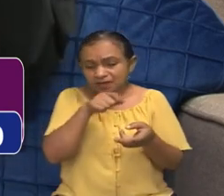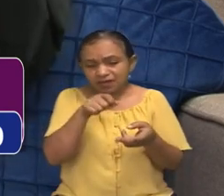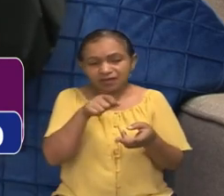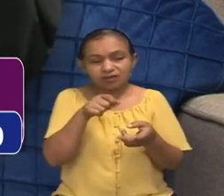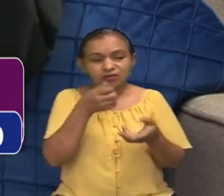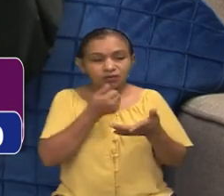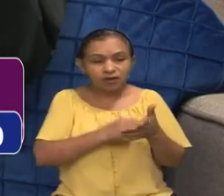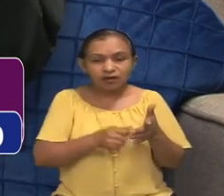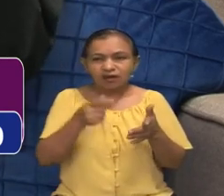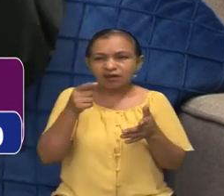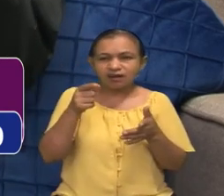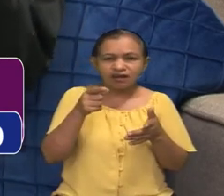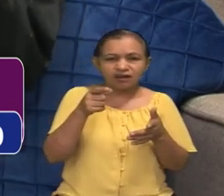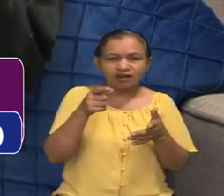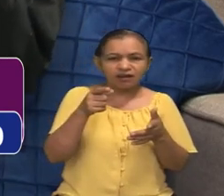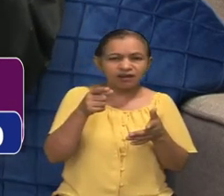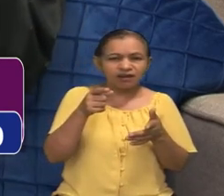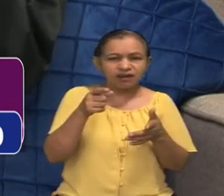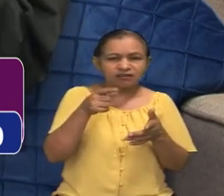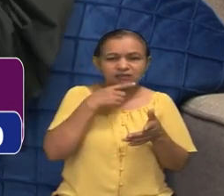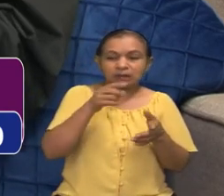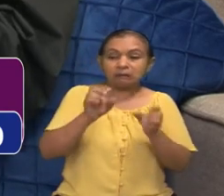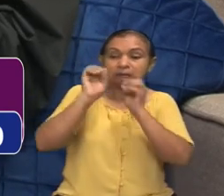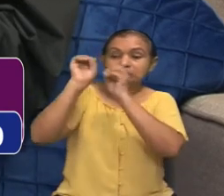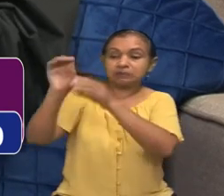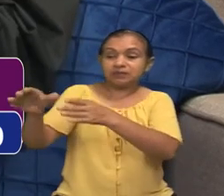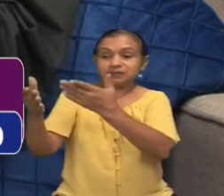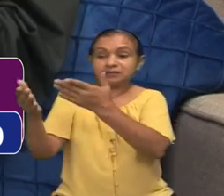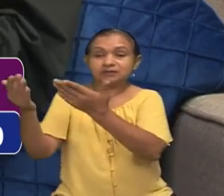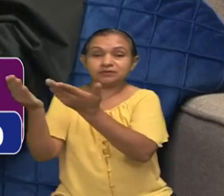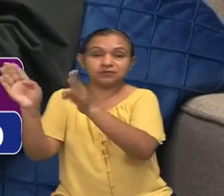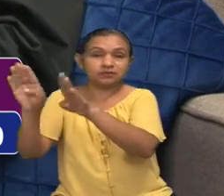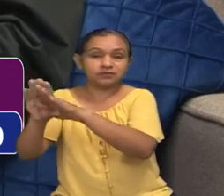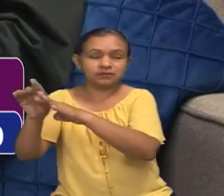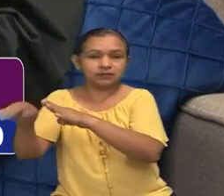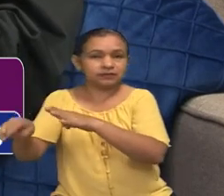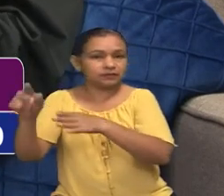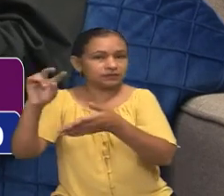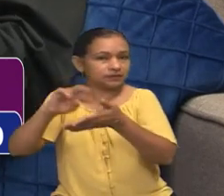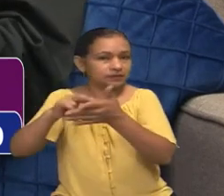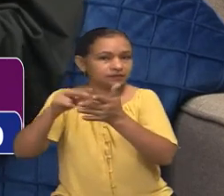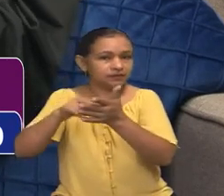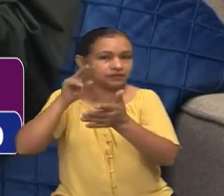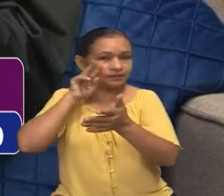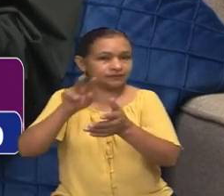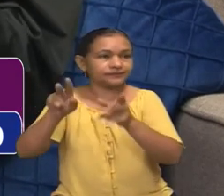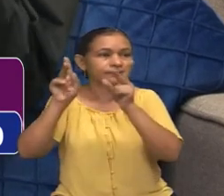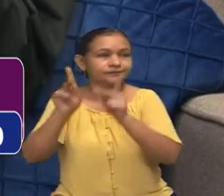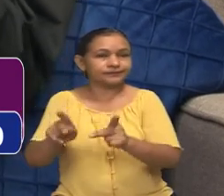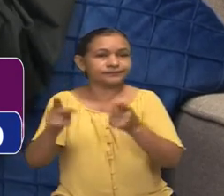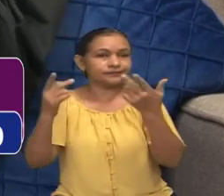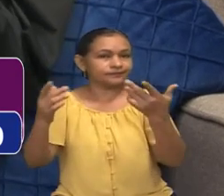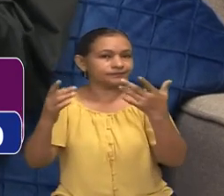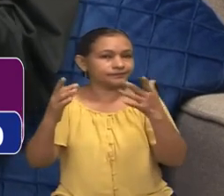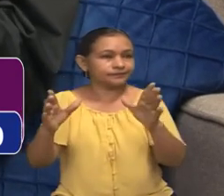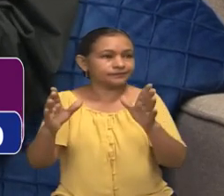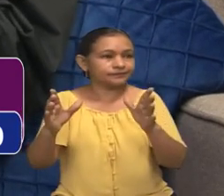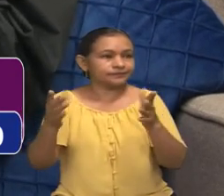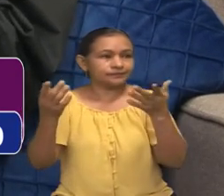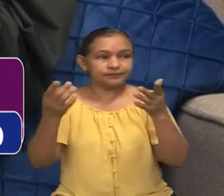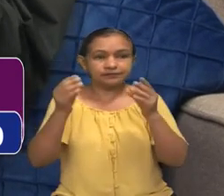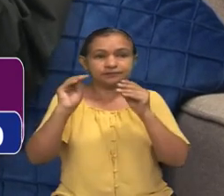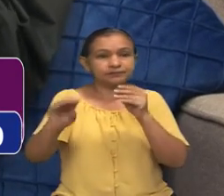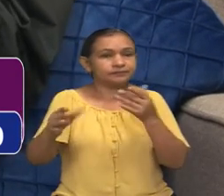único que espera es el encierro. Entonces, esa concepción neoliberal de ver a las personas como un producto, como un desecho,